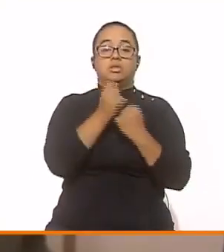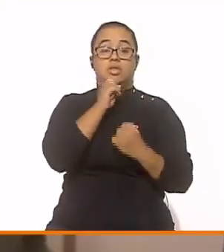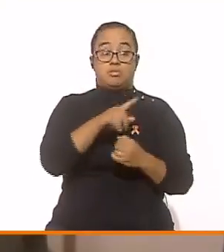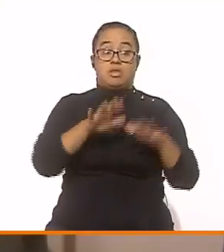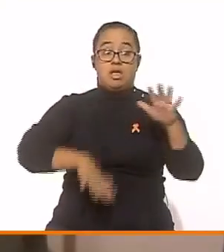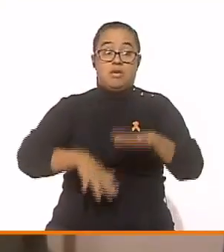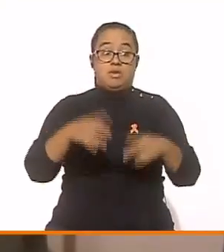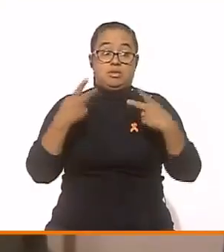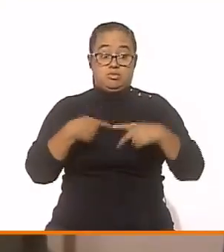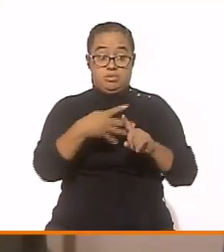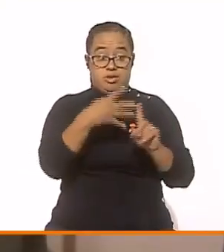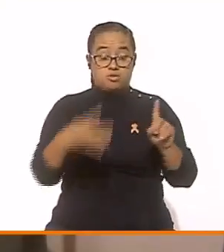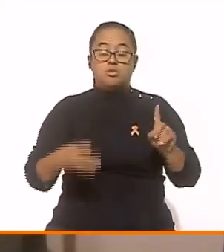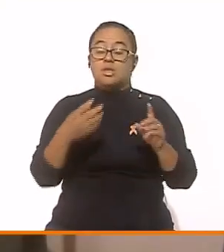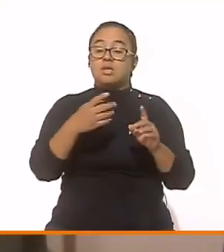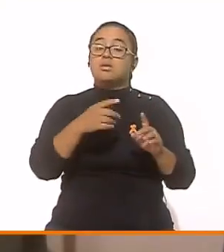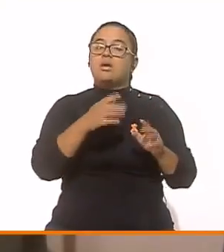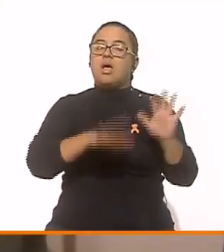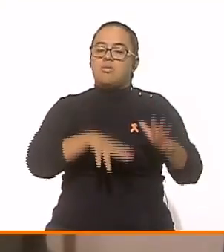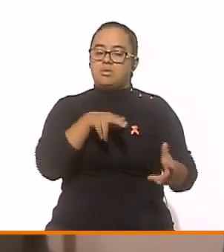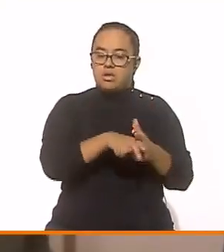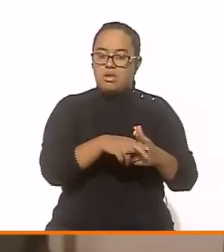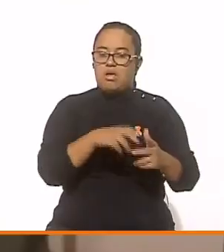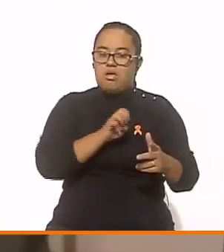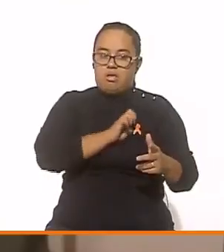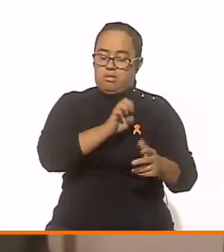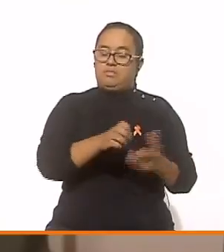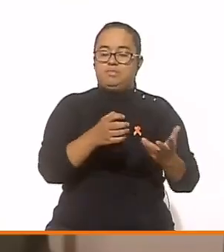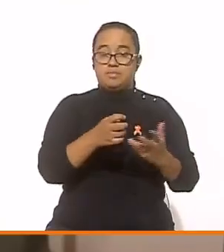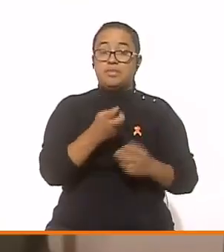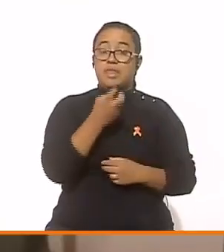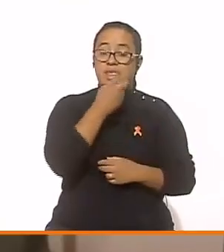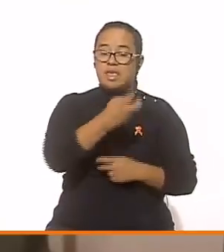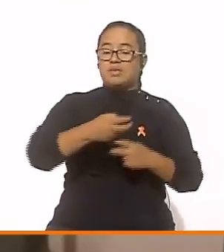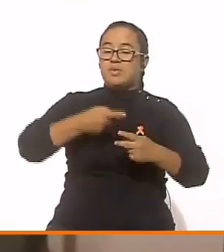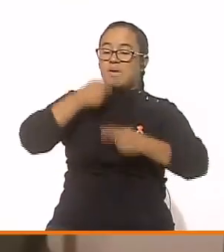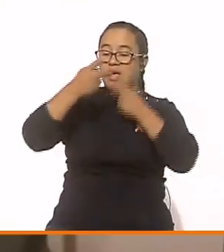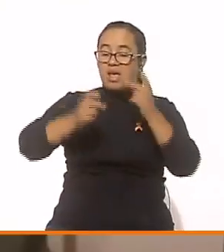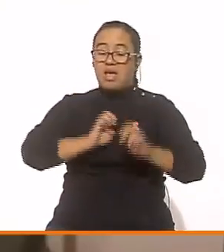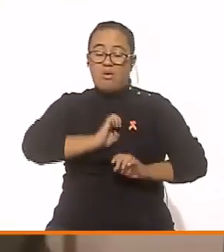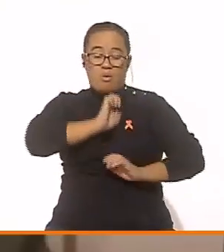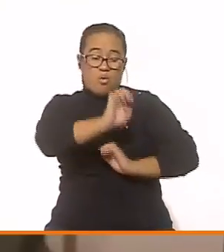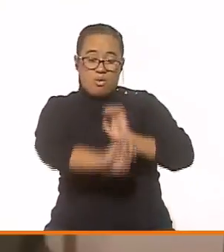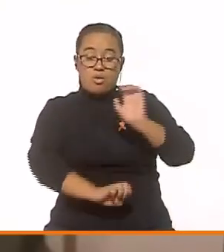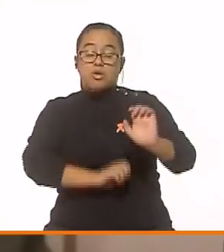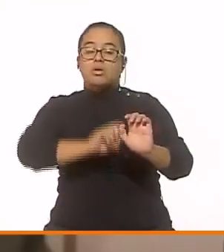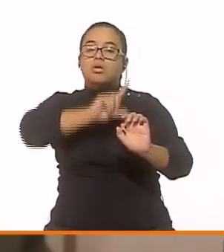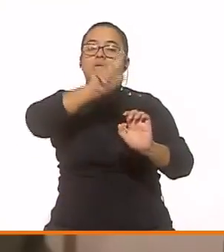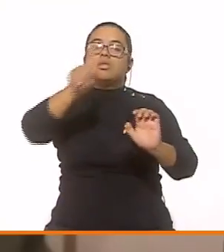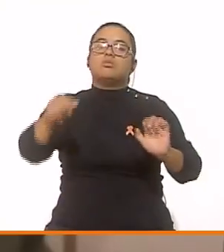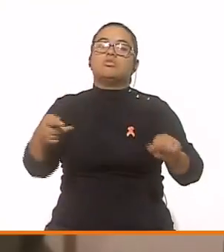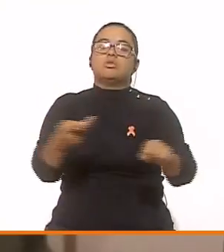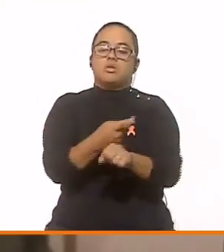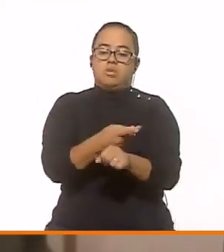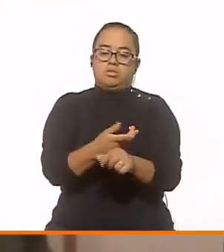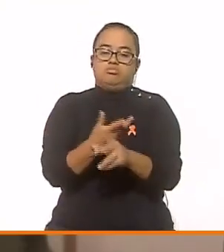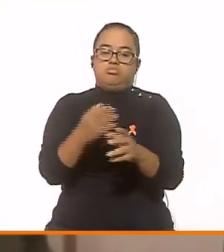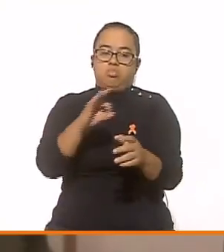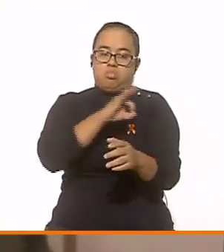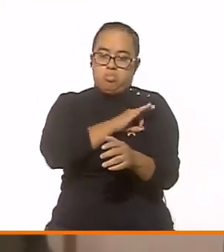LGBTI. No hay que olvidar que los discursos de odio son la antesala de los crímenes de odio, tal y como lo estableció la